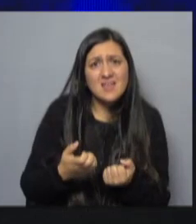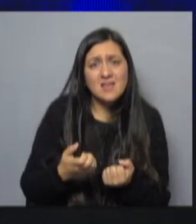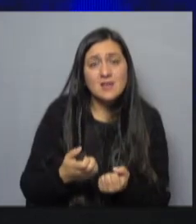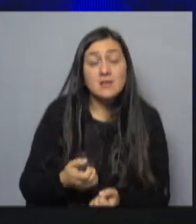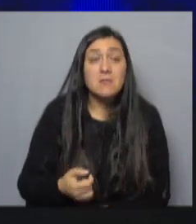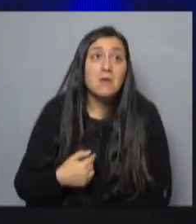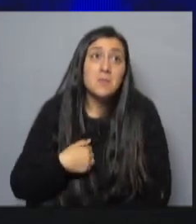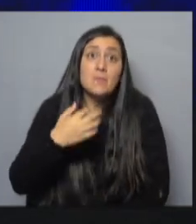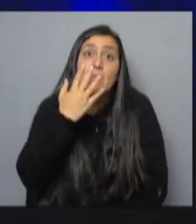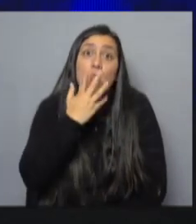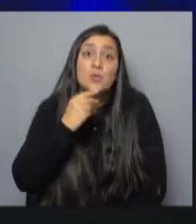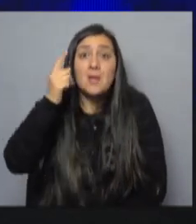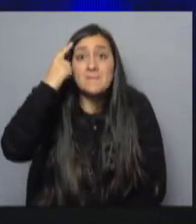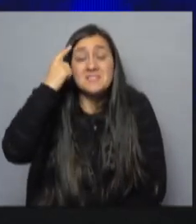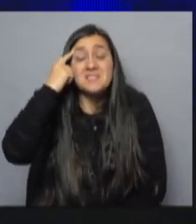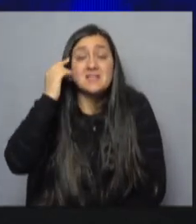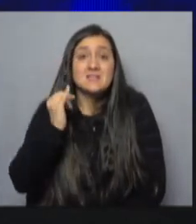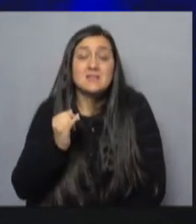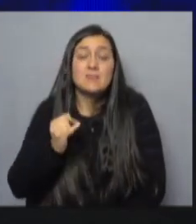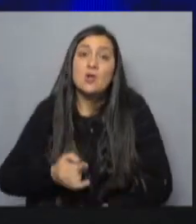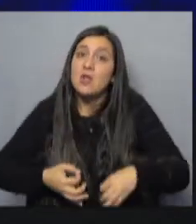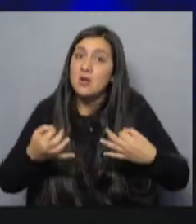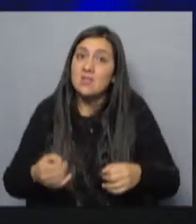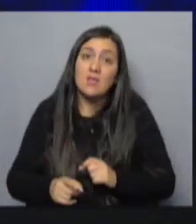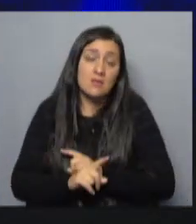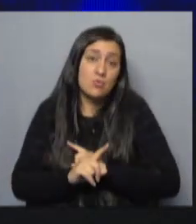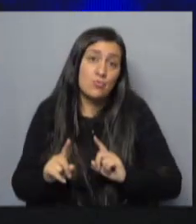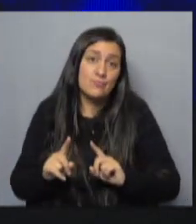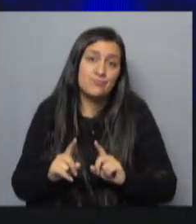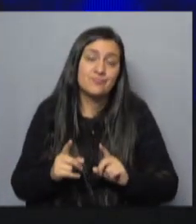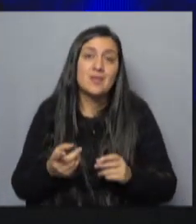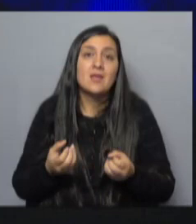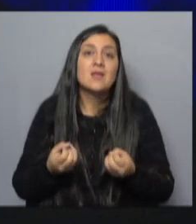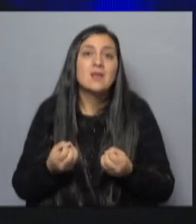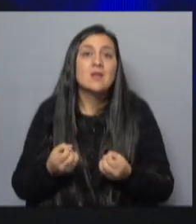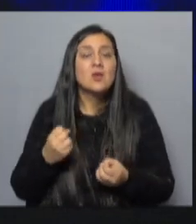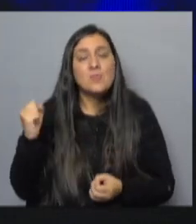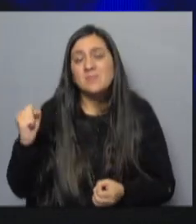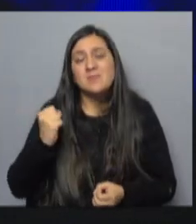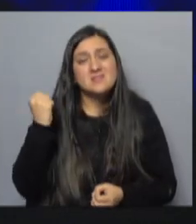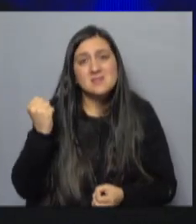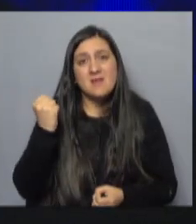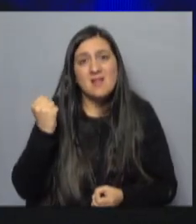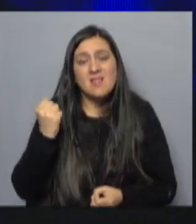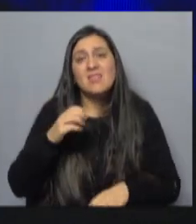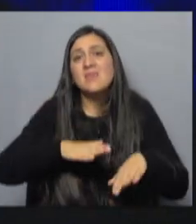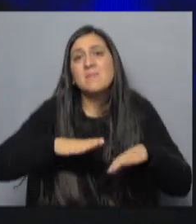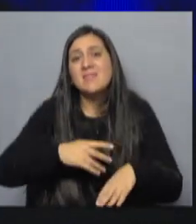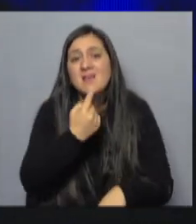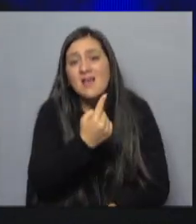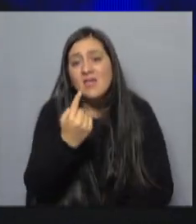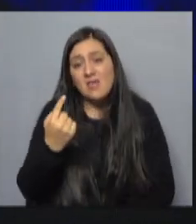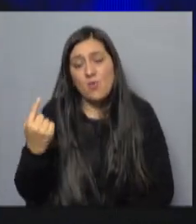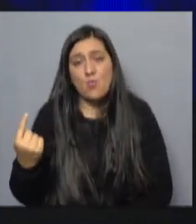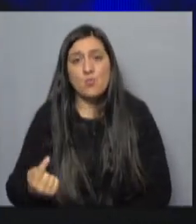que sí, pero la realidad es no es tan así. Por eso depende de las personas. Yo creo que la persona que